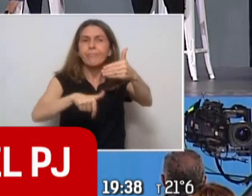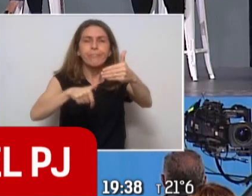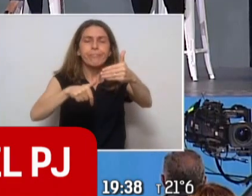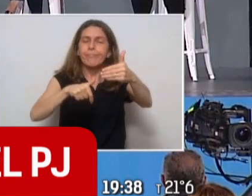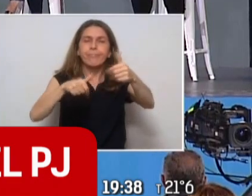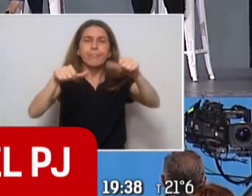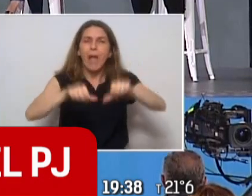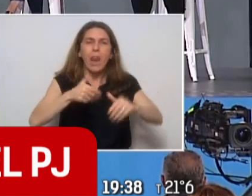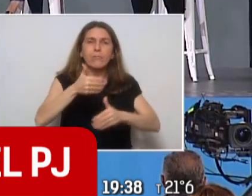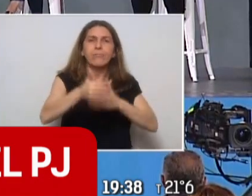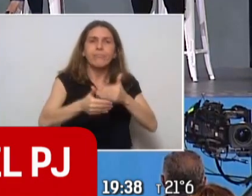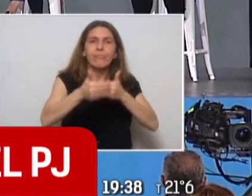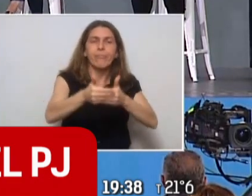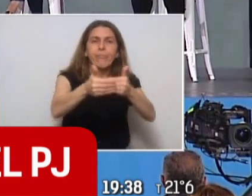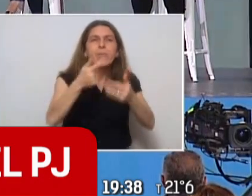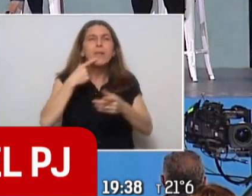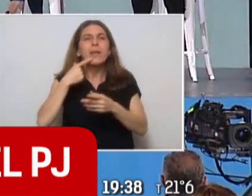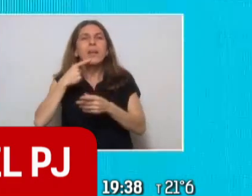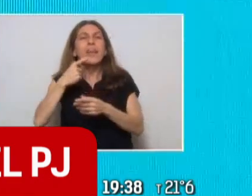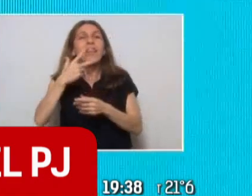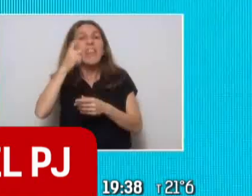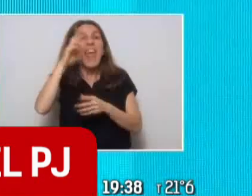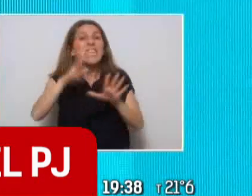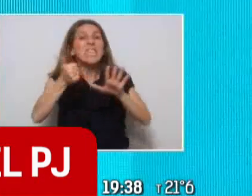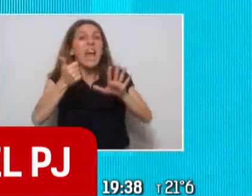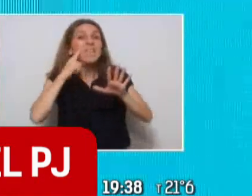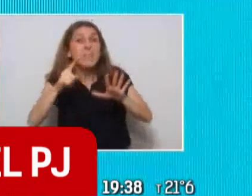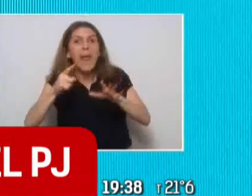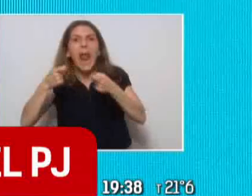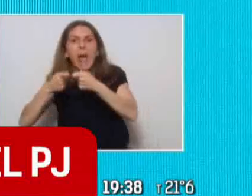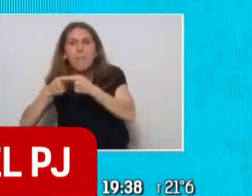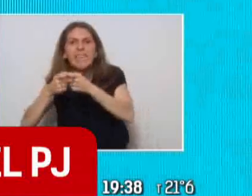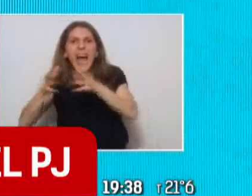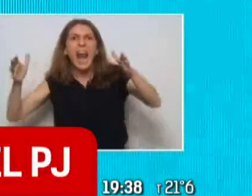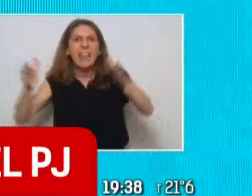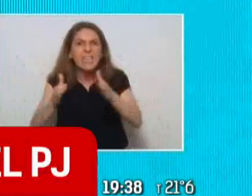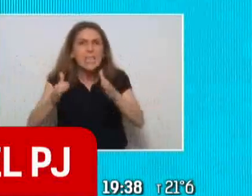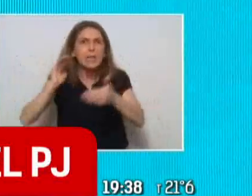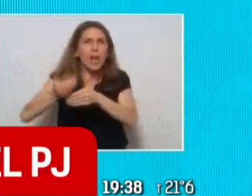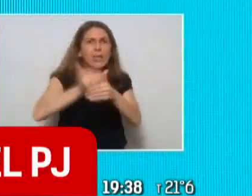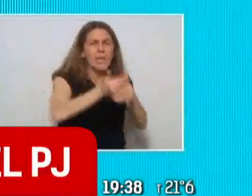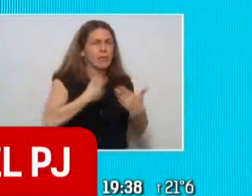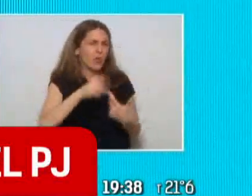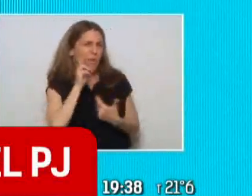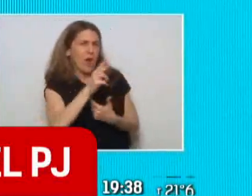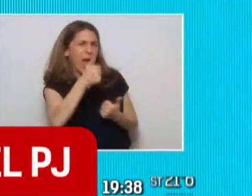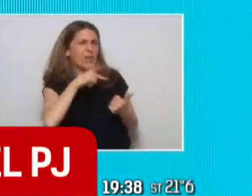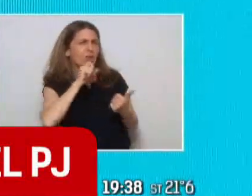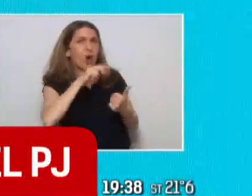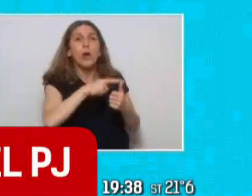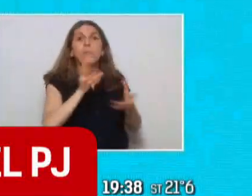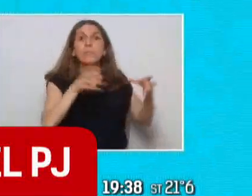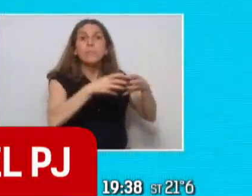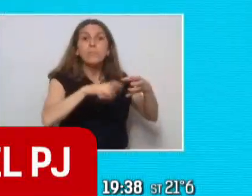caer 23.000 pequeñas y medianas empresas. Y así, lo veo ahí Antonio, la UOM fue